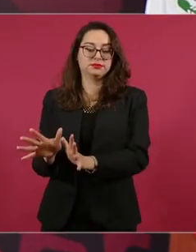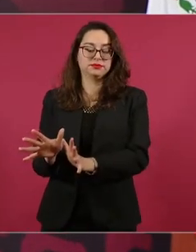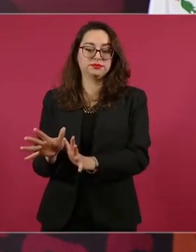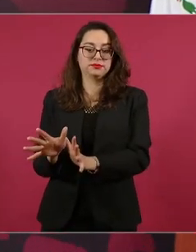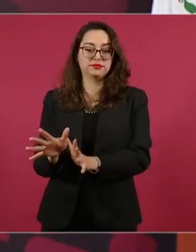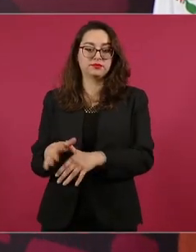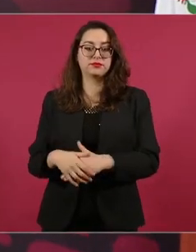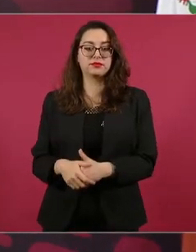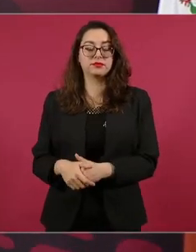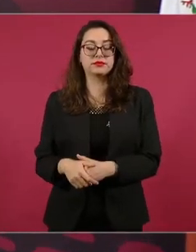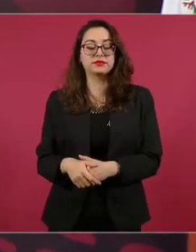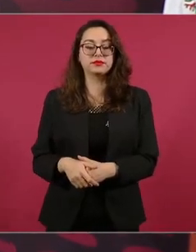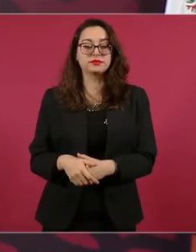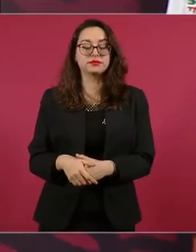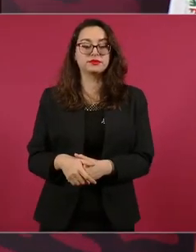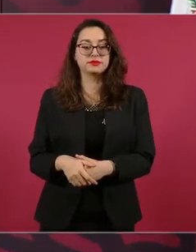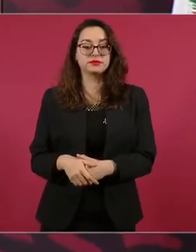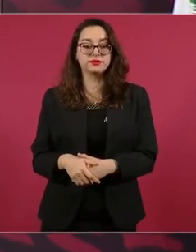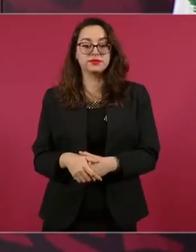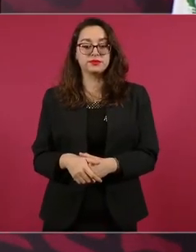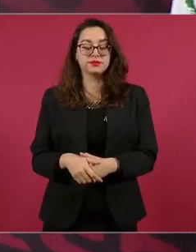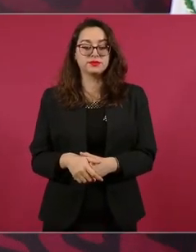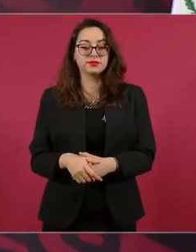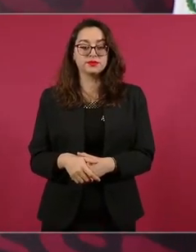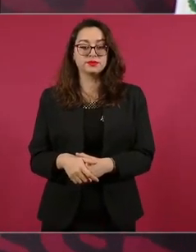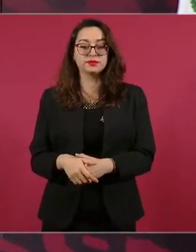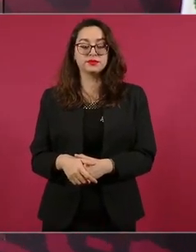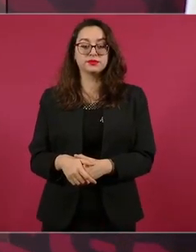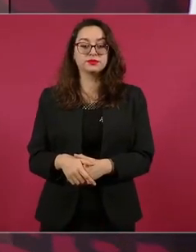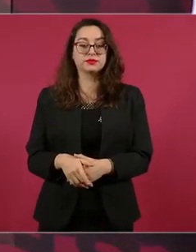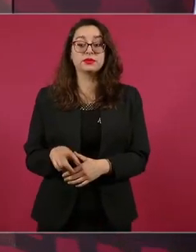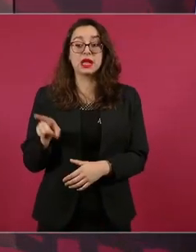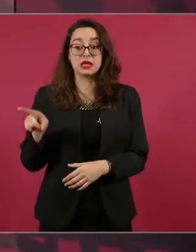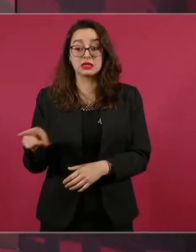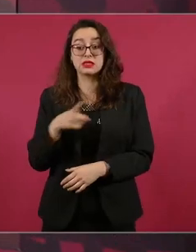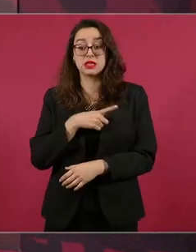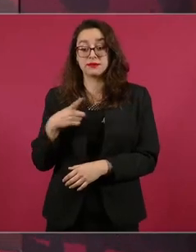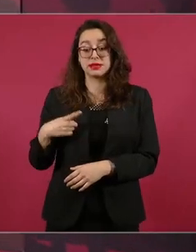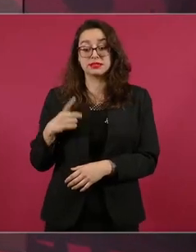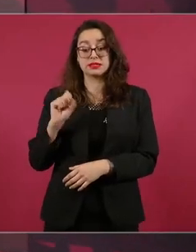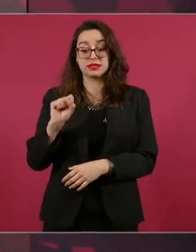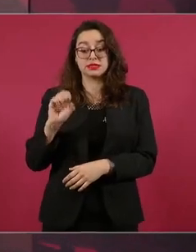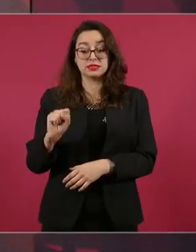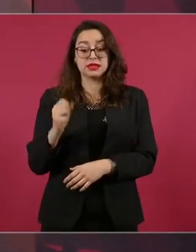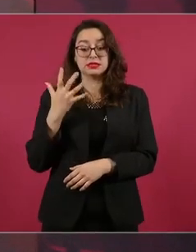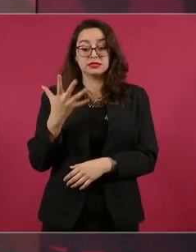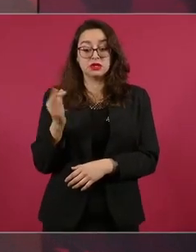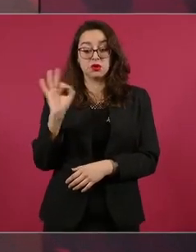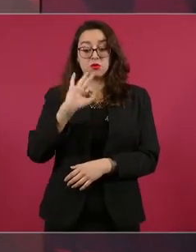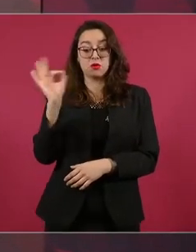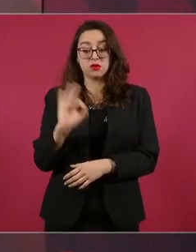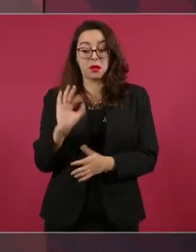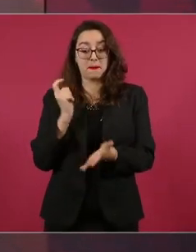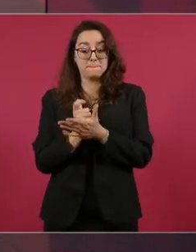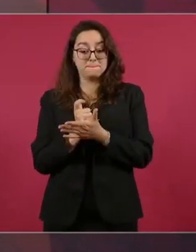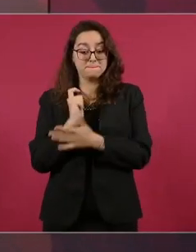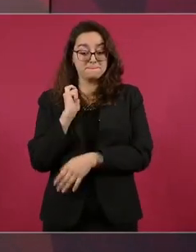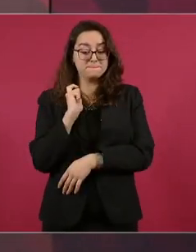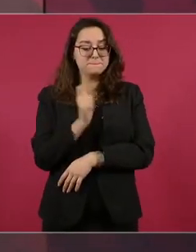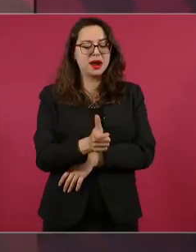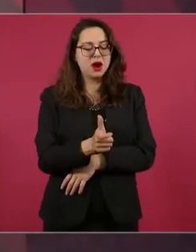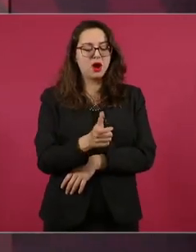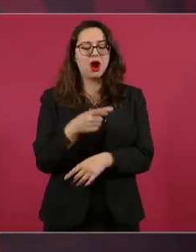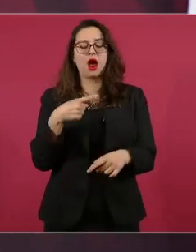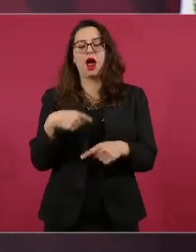Del 65% que tenía que pagar de derechos, ya este año, por ley,